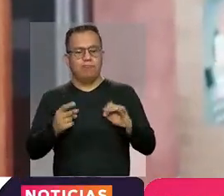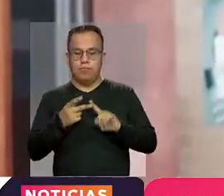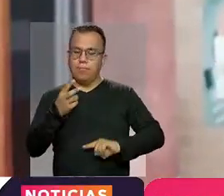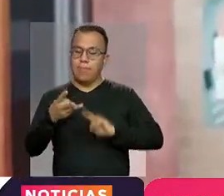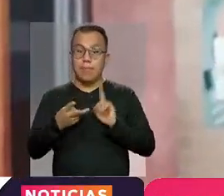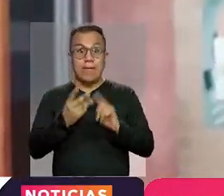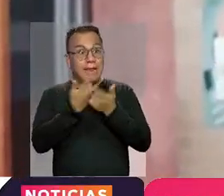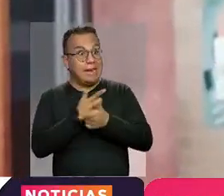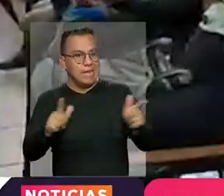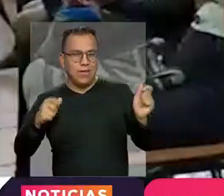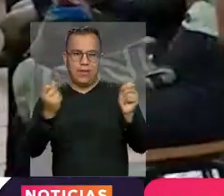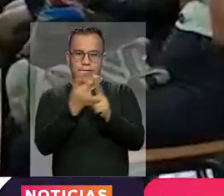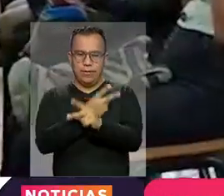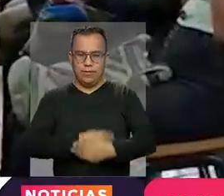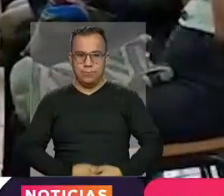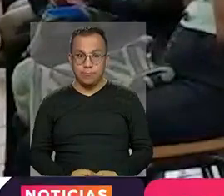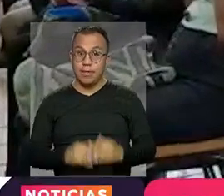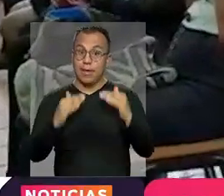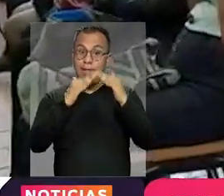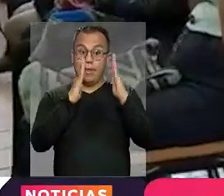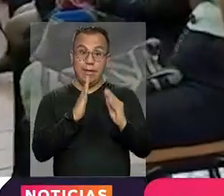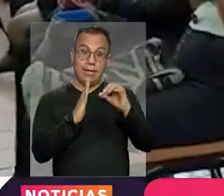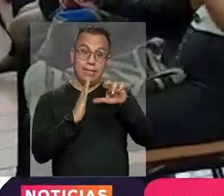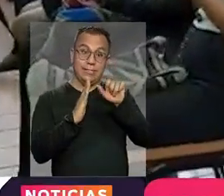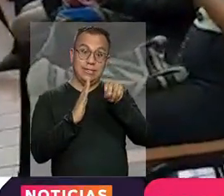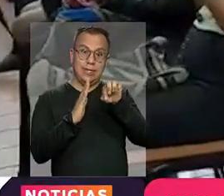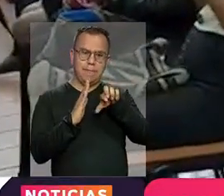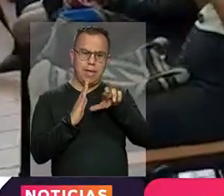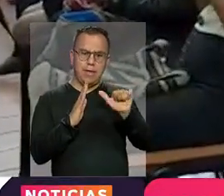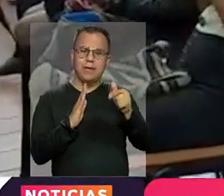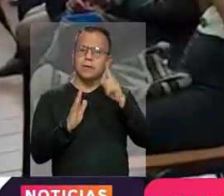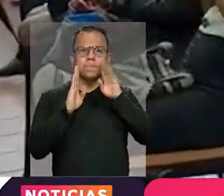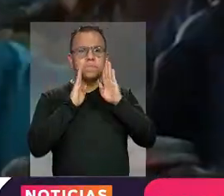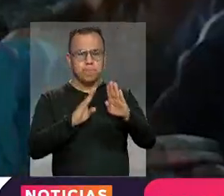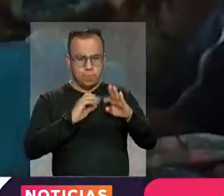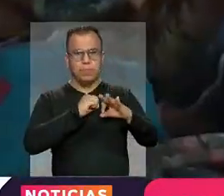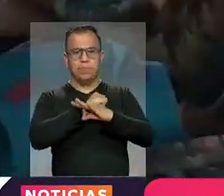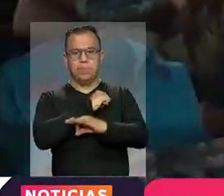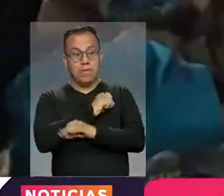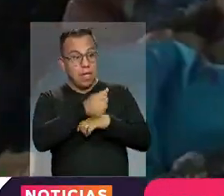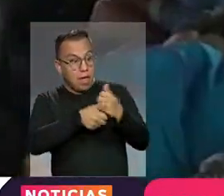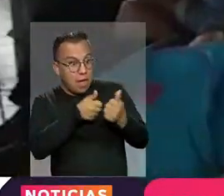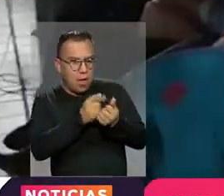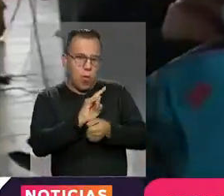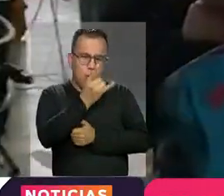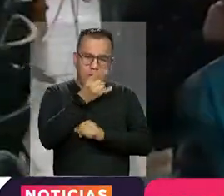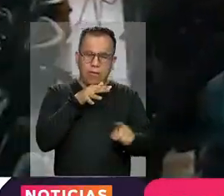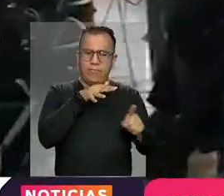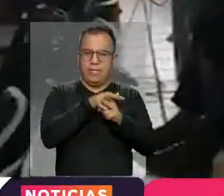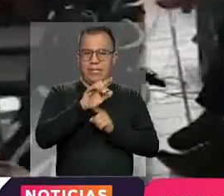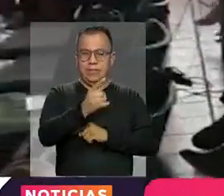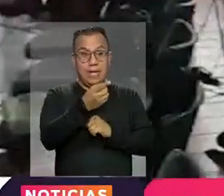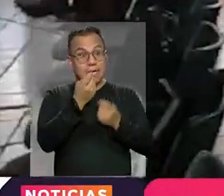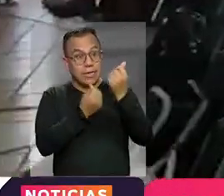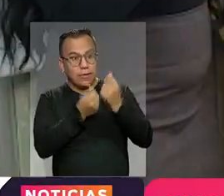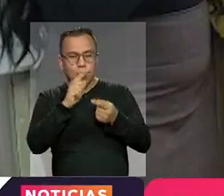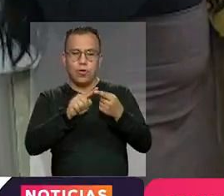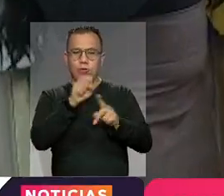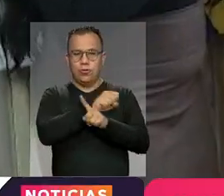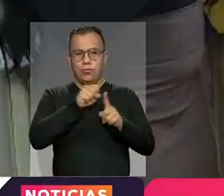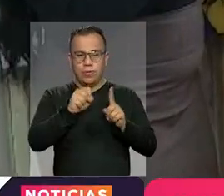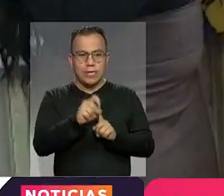vida libre de violencia. La Casa Ernestina Parra brinda atención sin costo a las mujeres que han sido vulneradas económica,